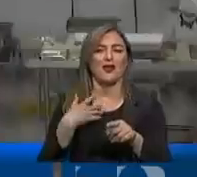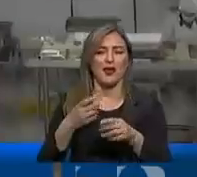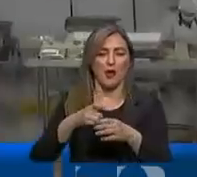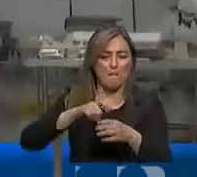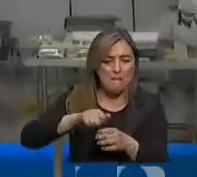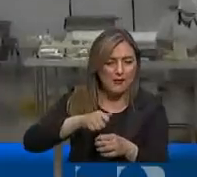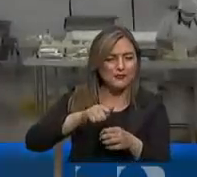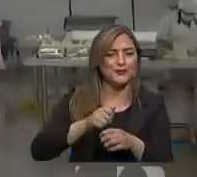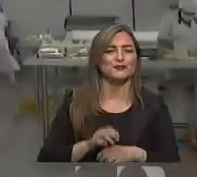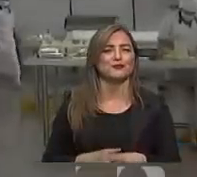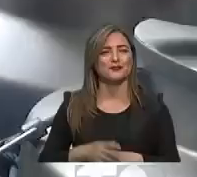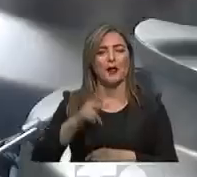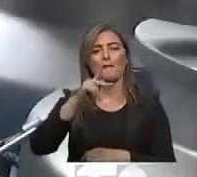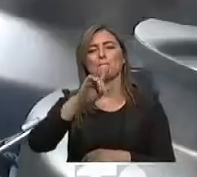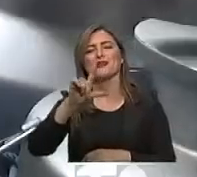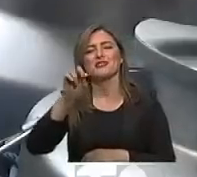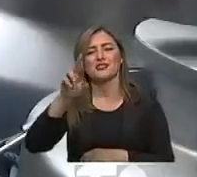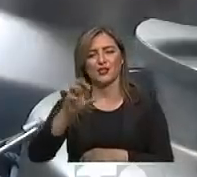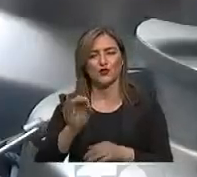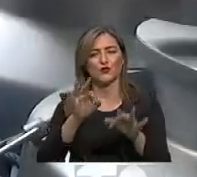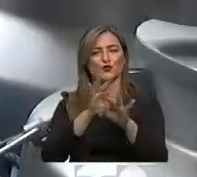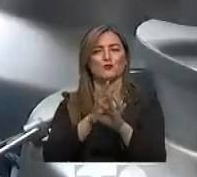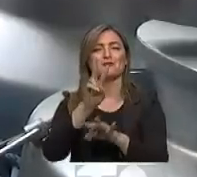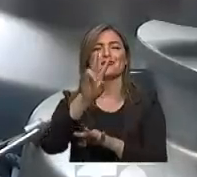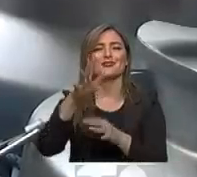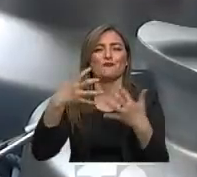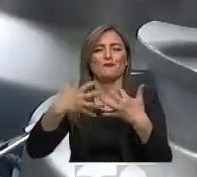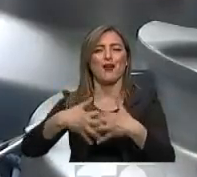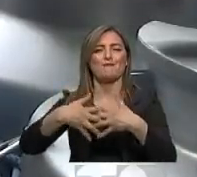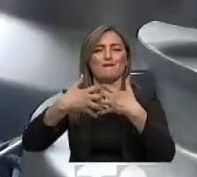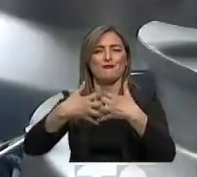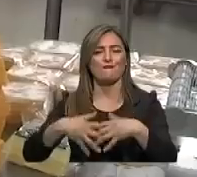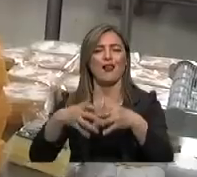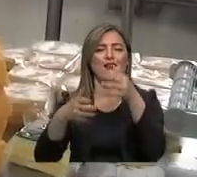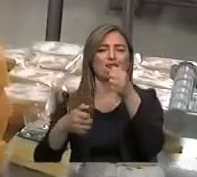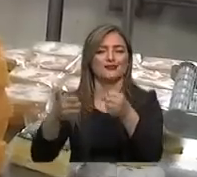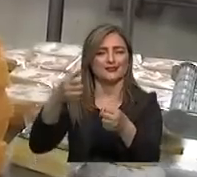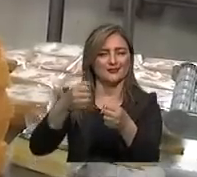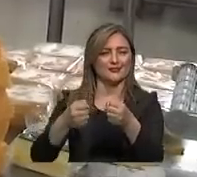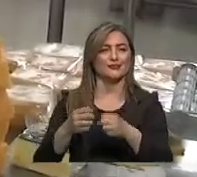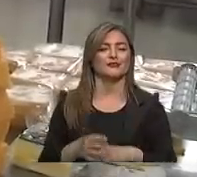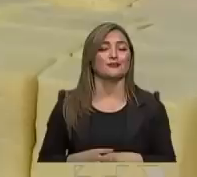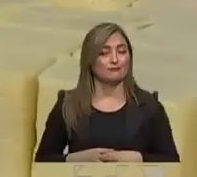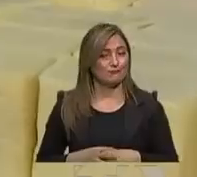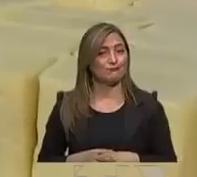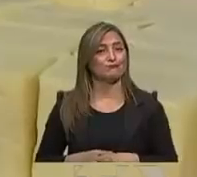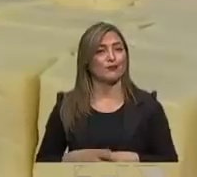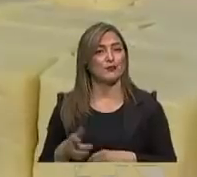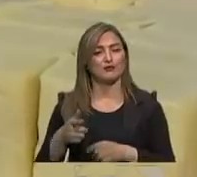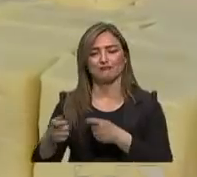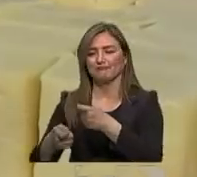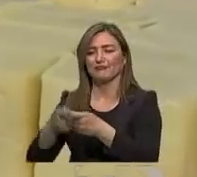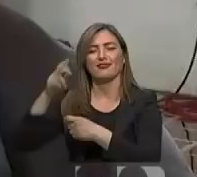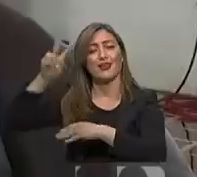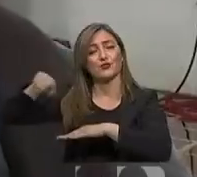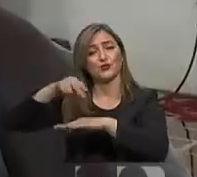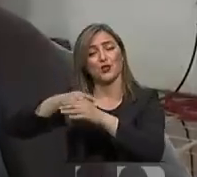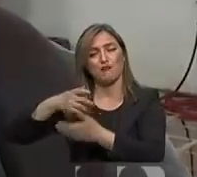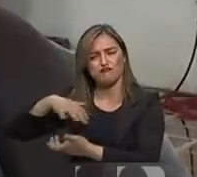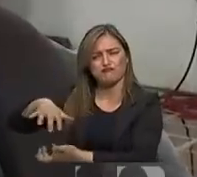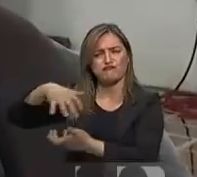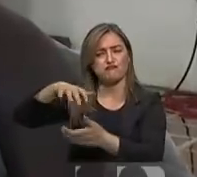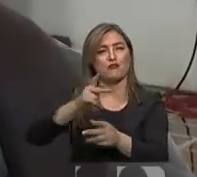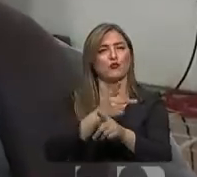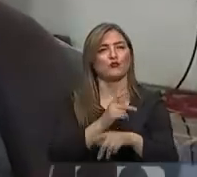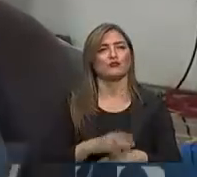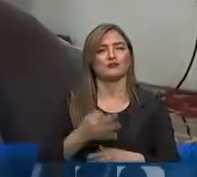papa. Solo en Píllaro funcionan 25 plantas procesadoras de lácteos que ya cubre gran parte del mercado nacional.